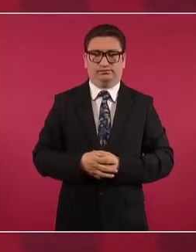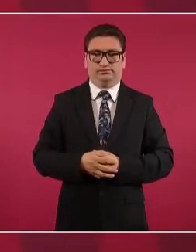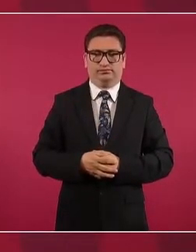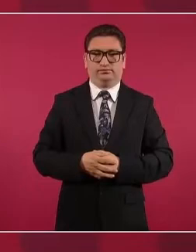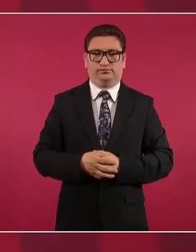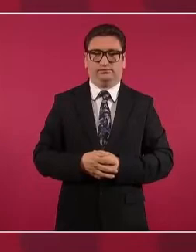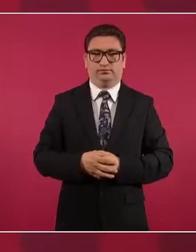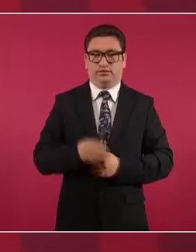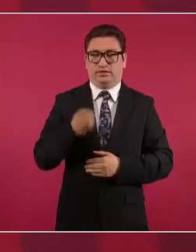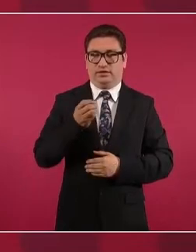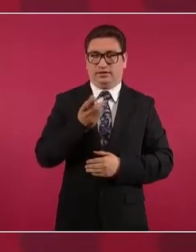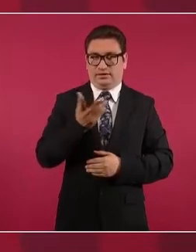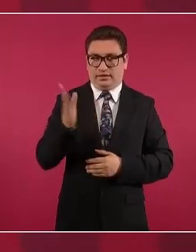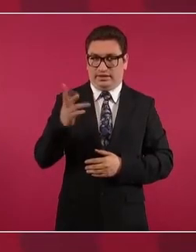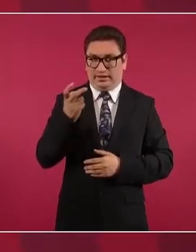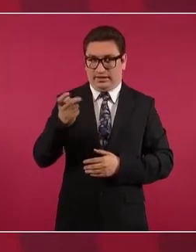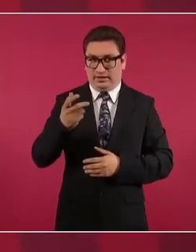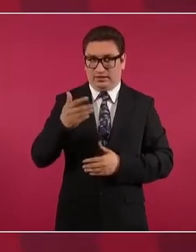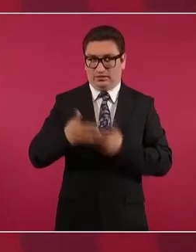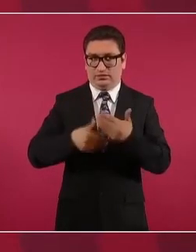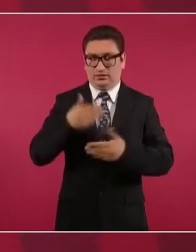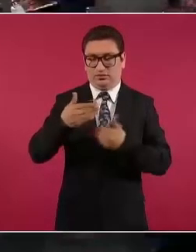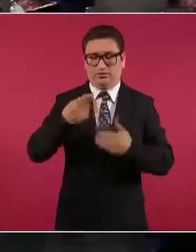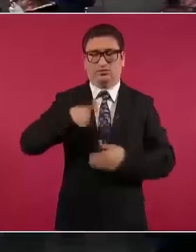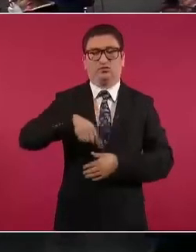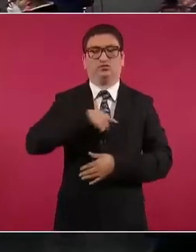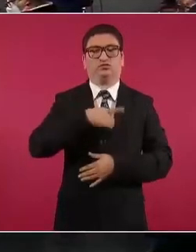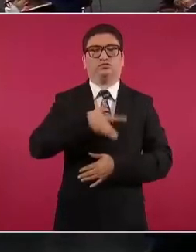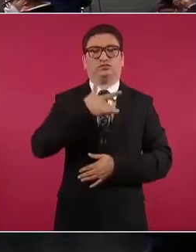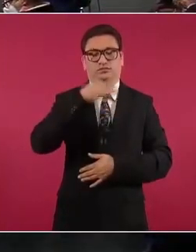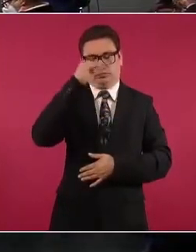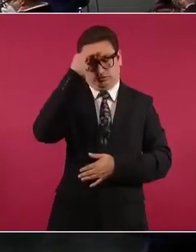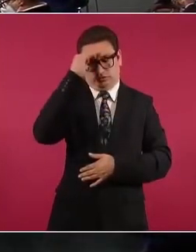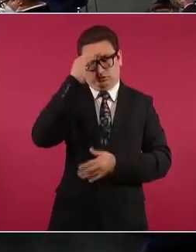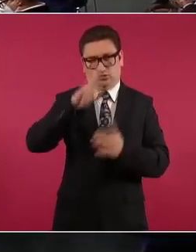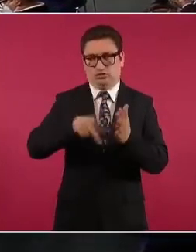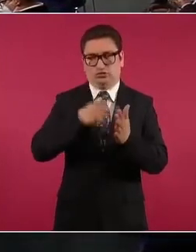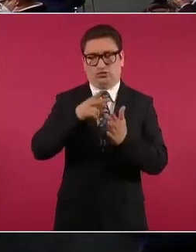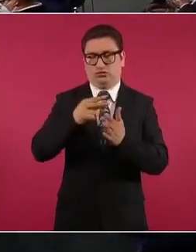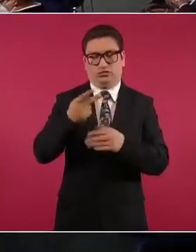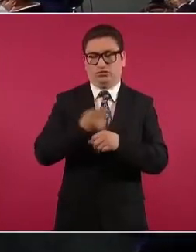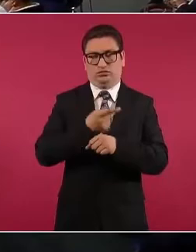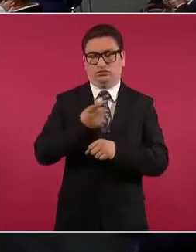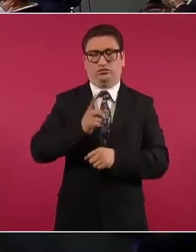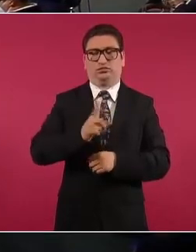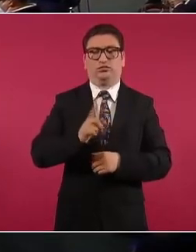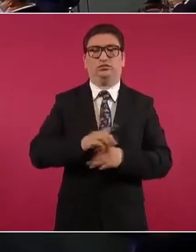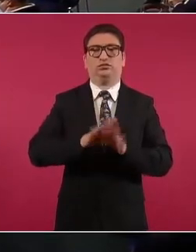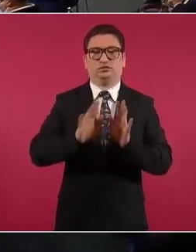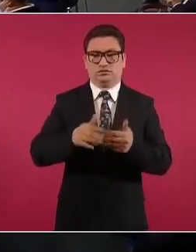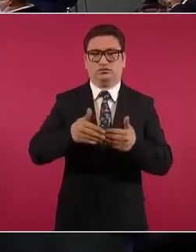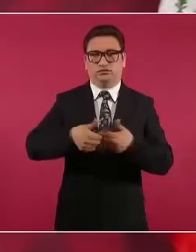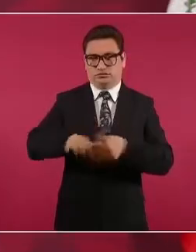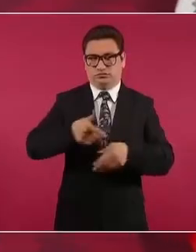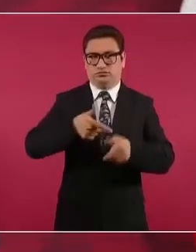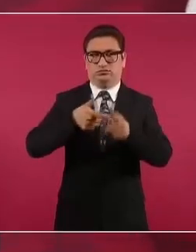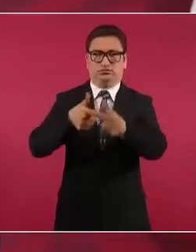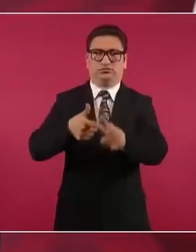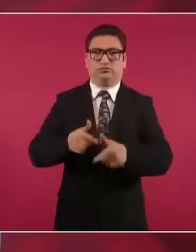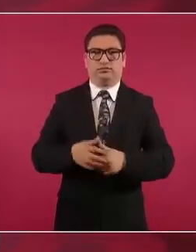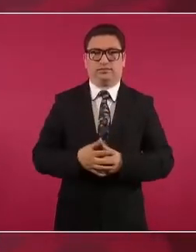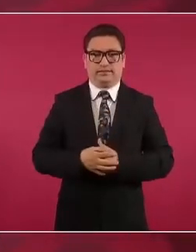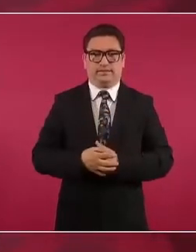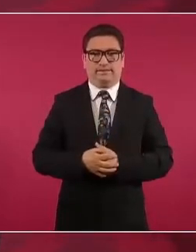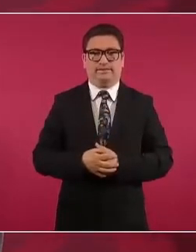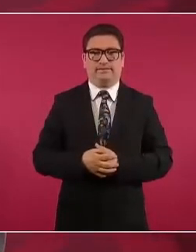el que estas cosas nos hagan reflexionar para que no vuelvan a suceder. Y ya, adelante.